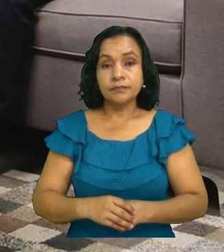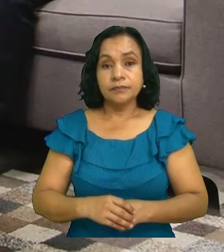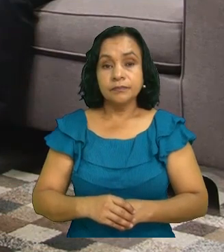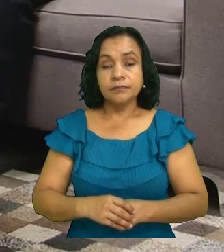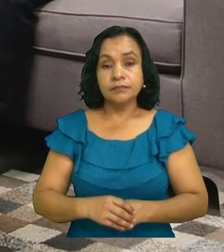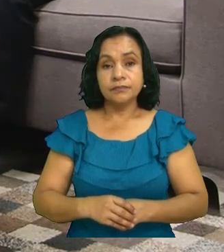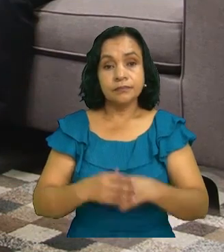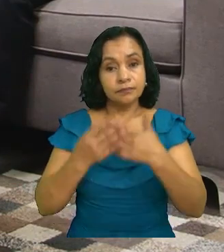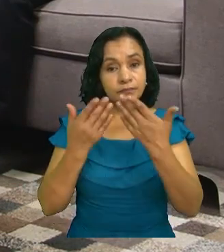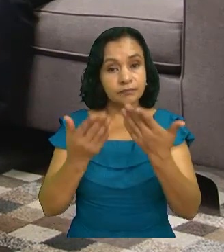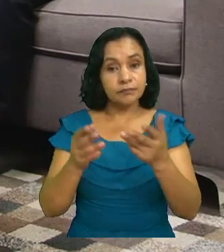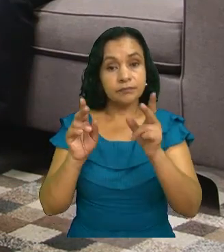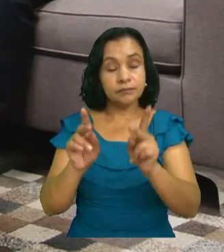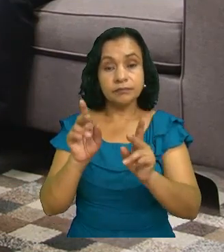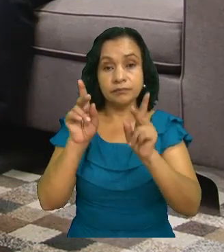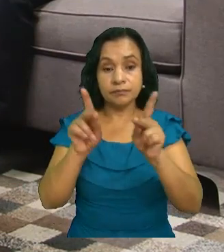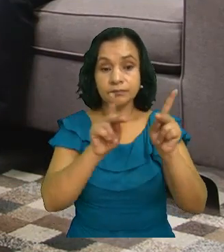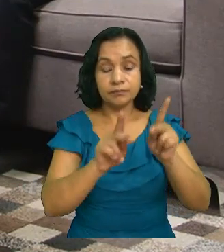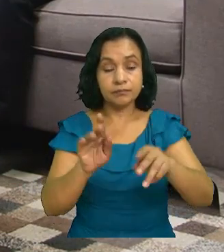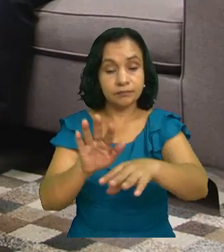se sienten verdaderamente